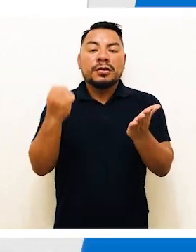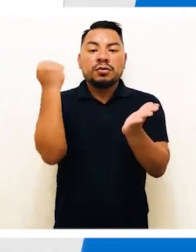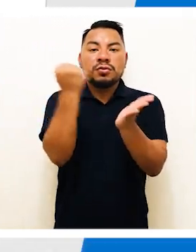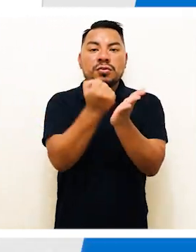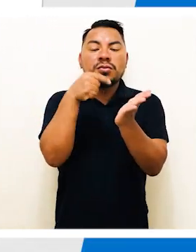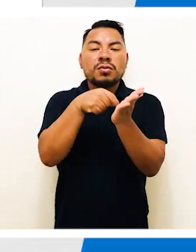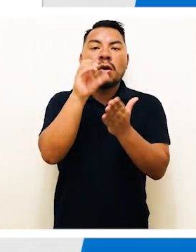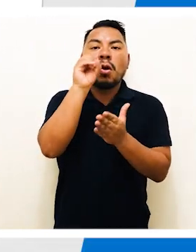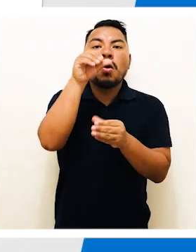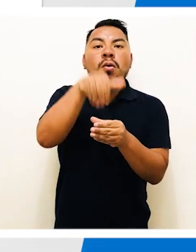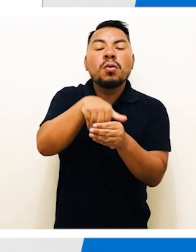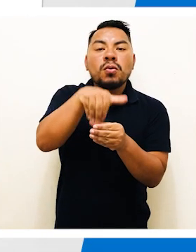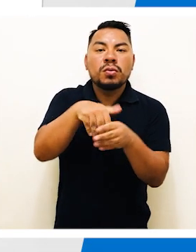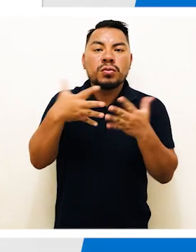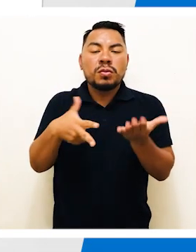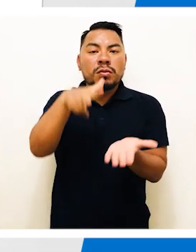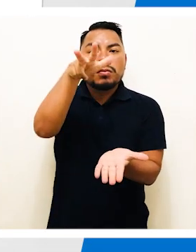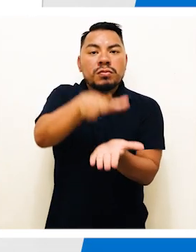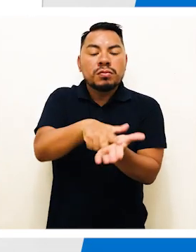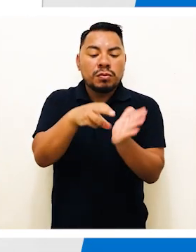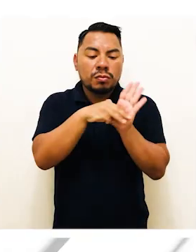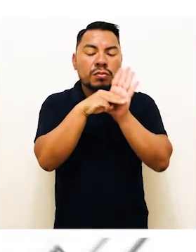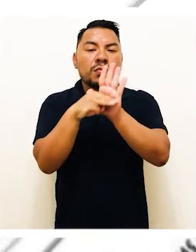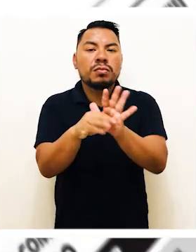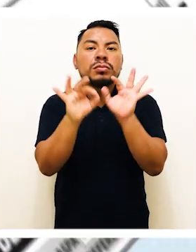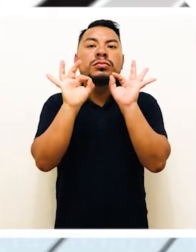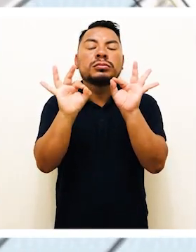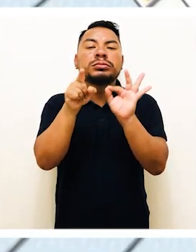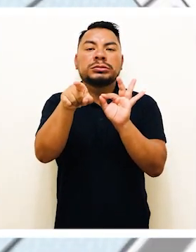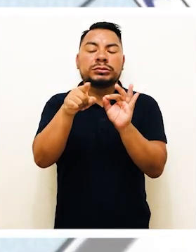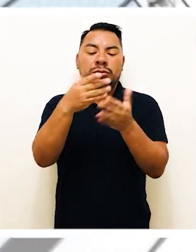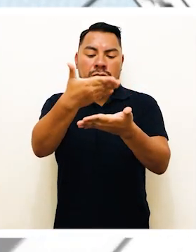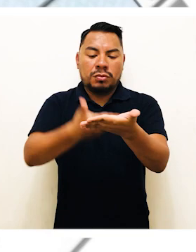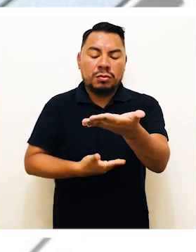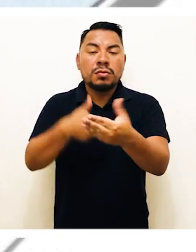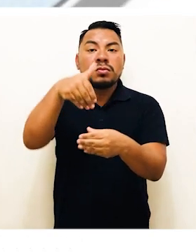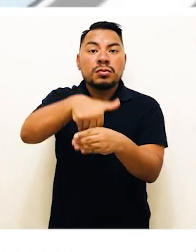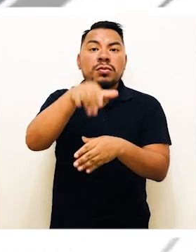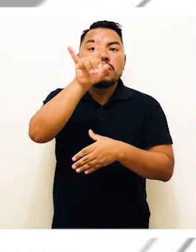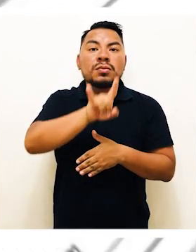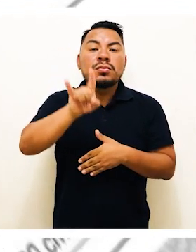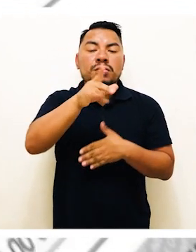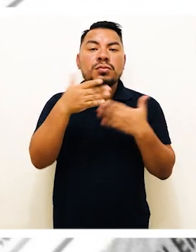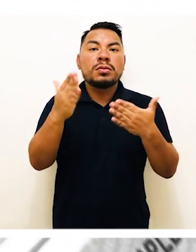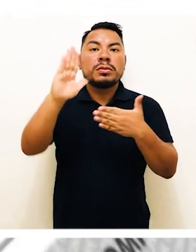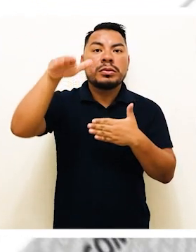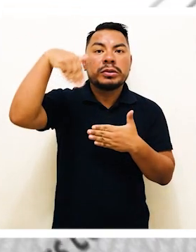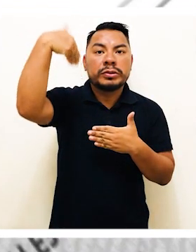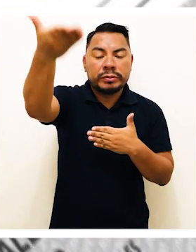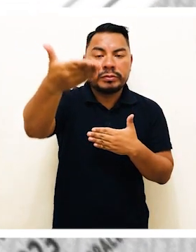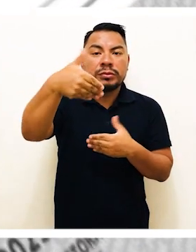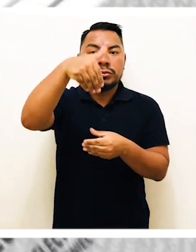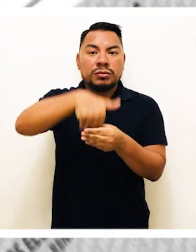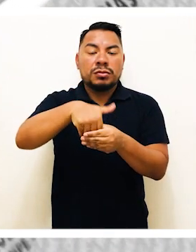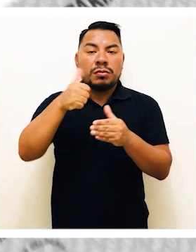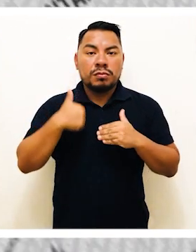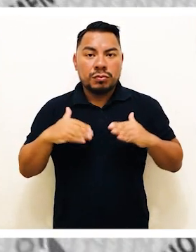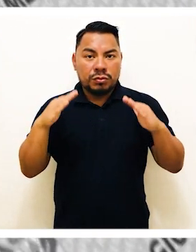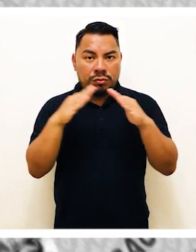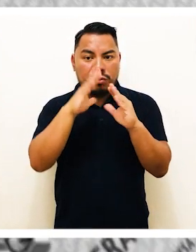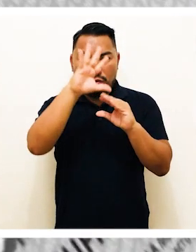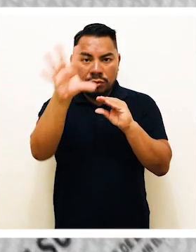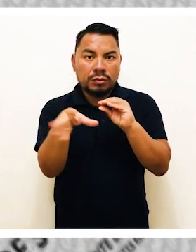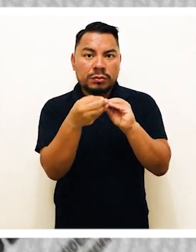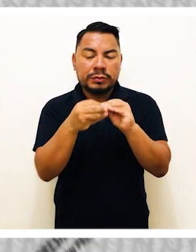Mediante resolución jefatural de la OMPE, se aprobó el modelo definitivo de la cédula de sufragio que se utilizará en las próximas elecciones